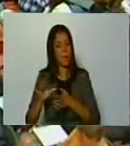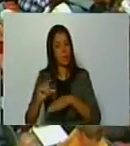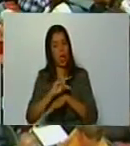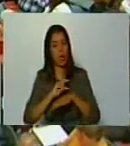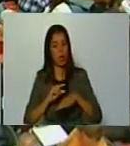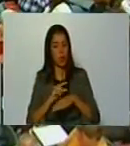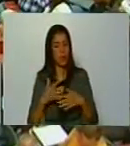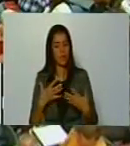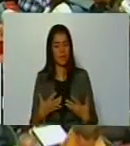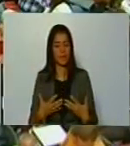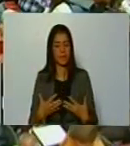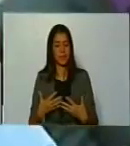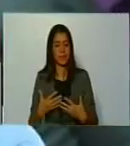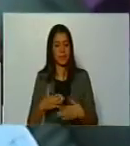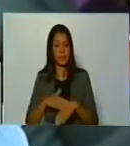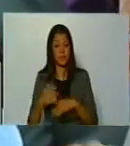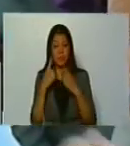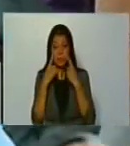Porque nos han visto.